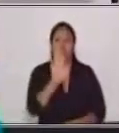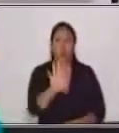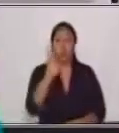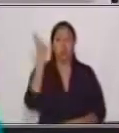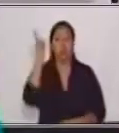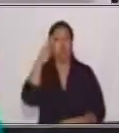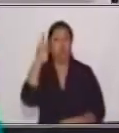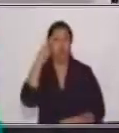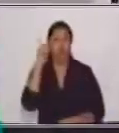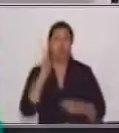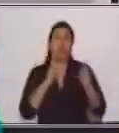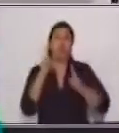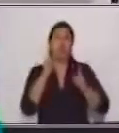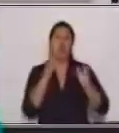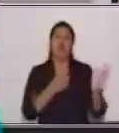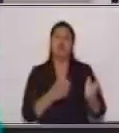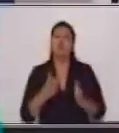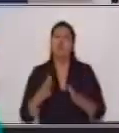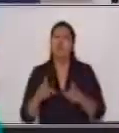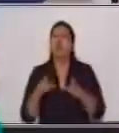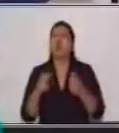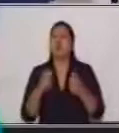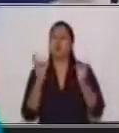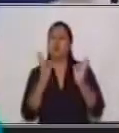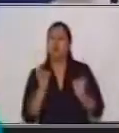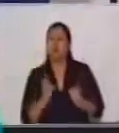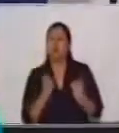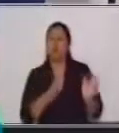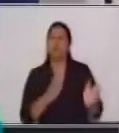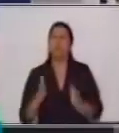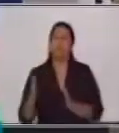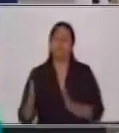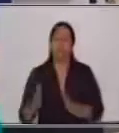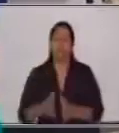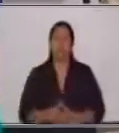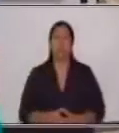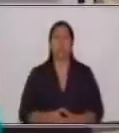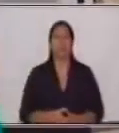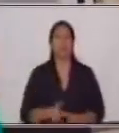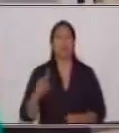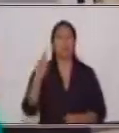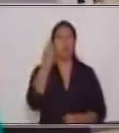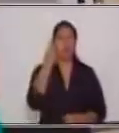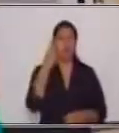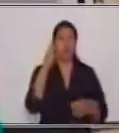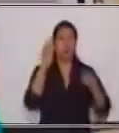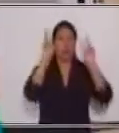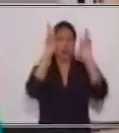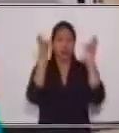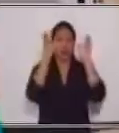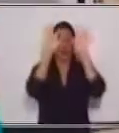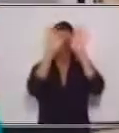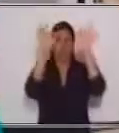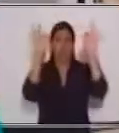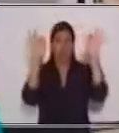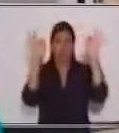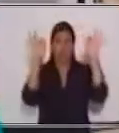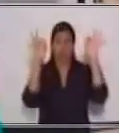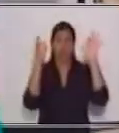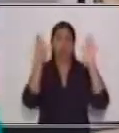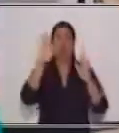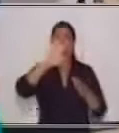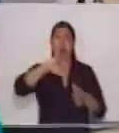estructura del ensayo. Veamos. Lleva un título, una introducción, un